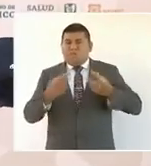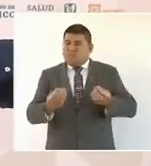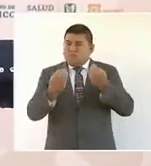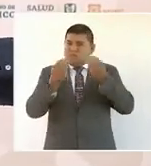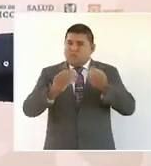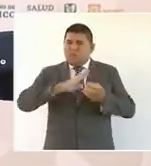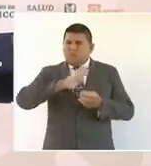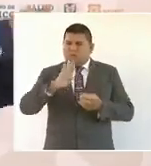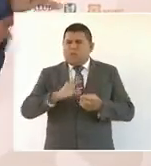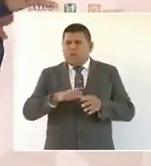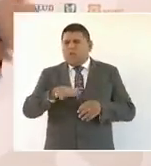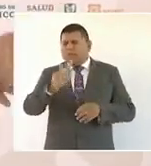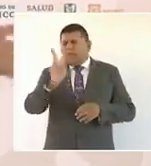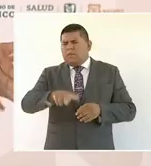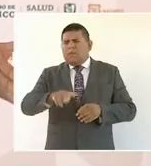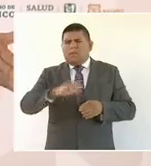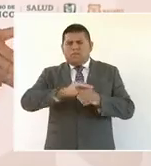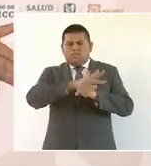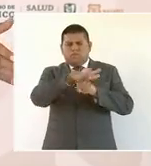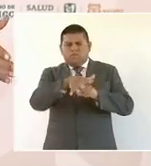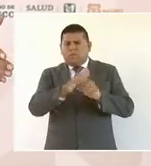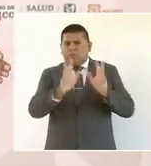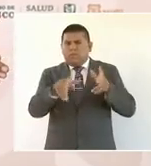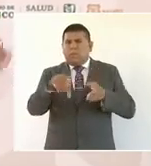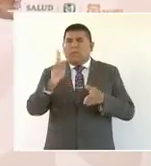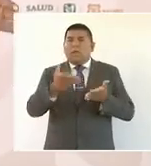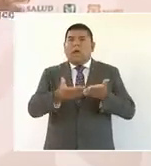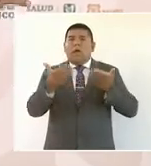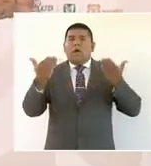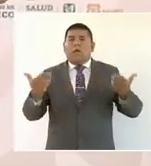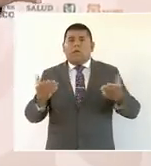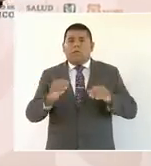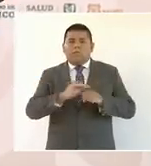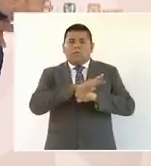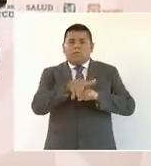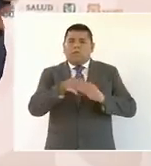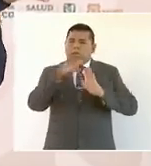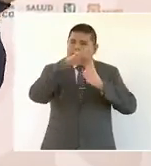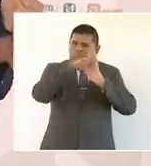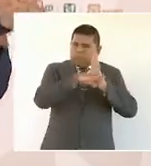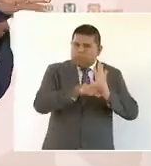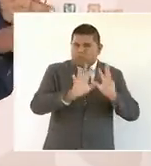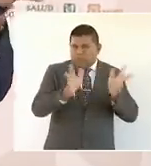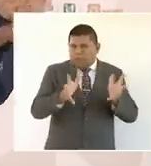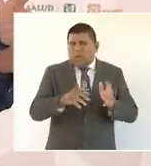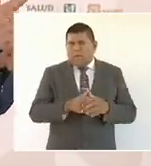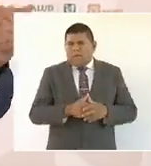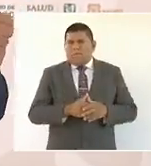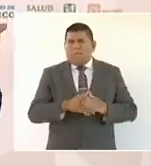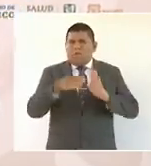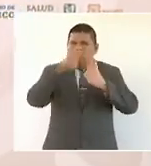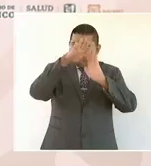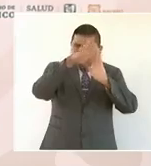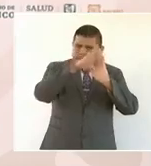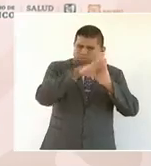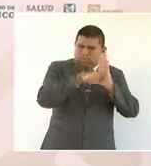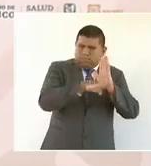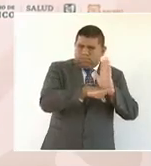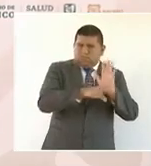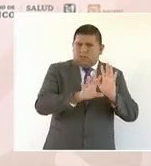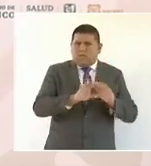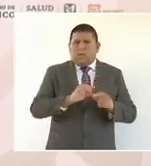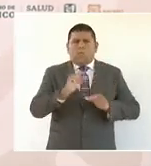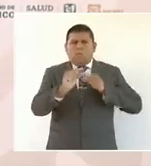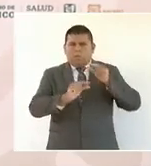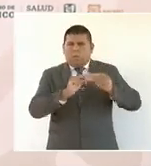COVID, sí, pero ya ahora, que ya no, afortunadamente nos está